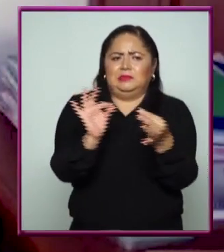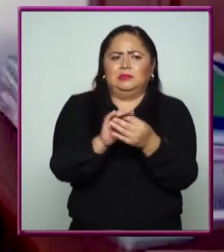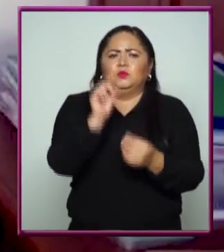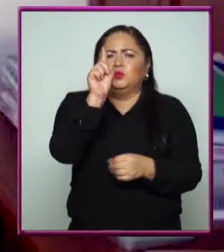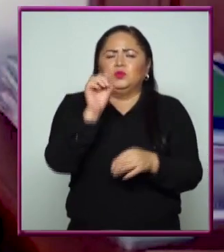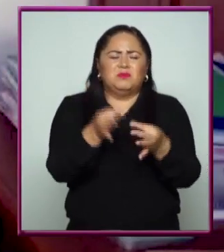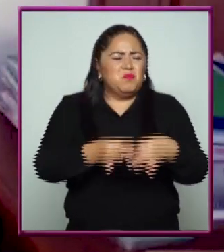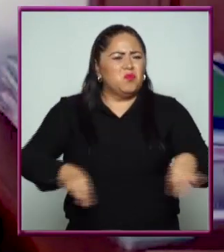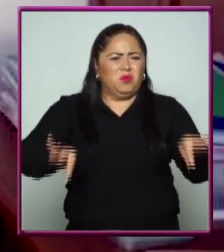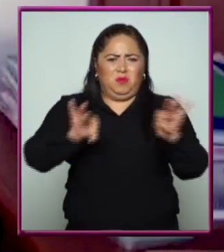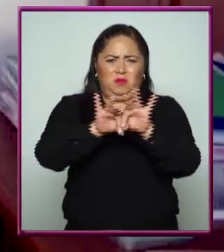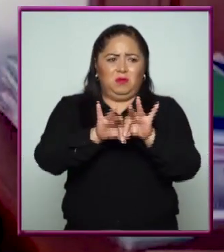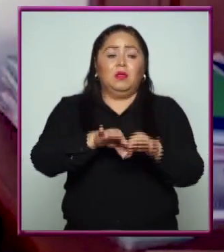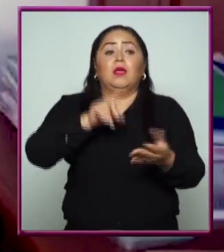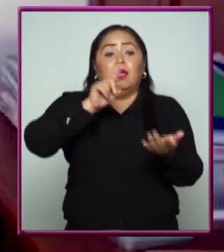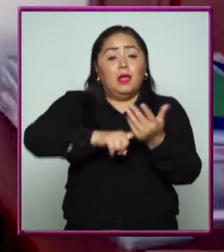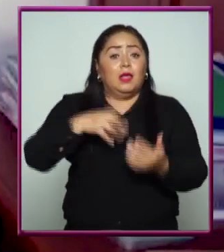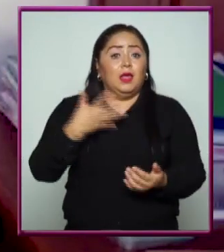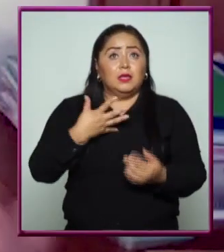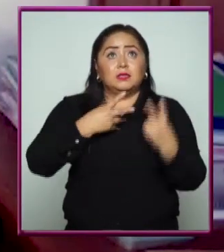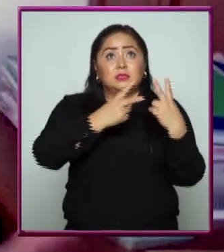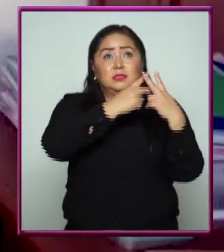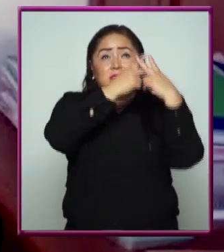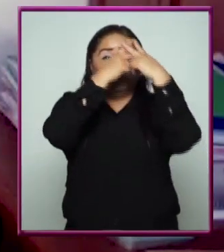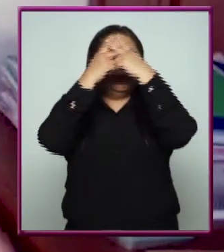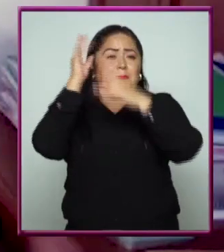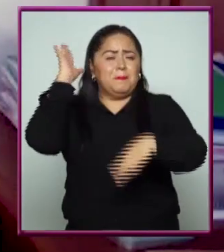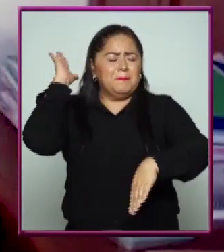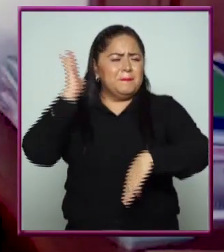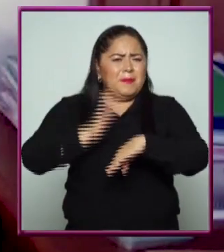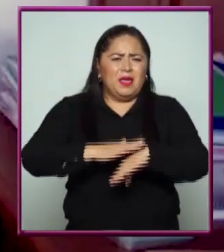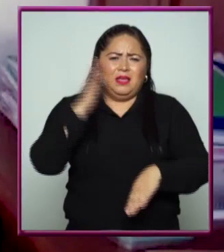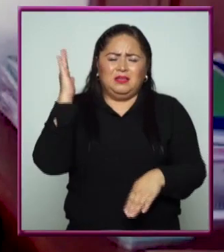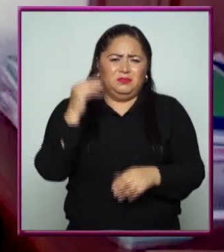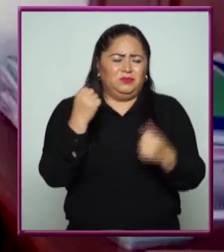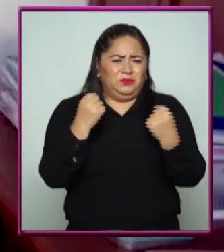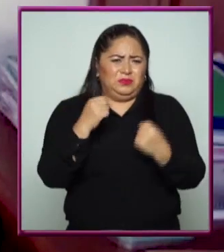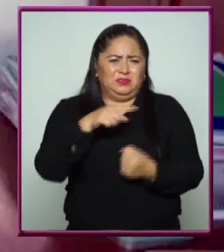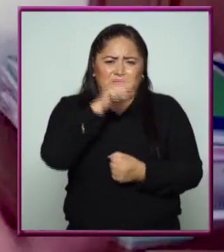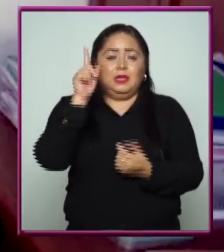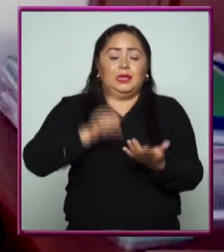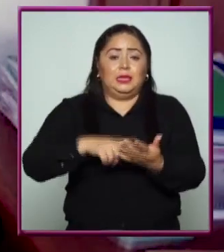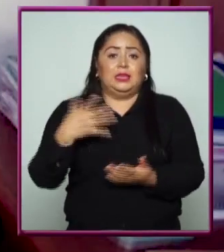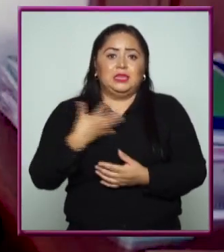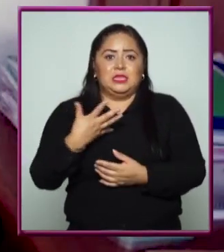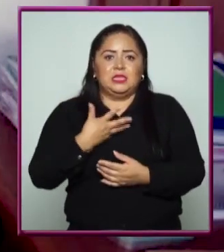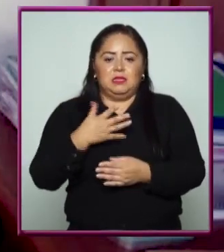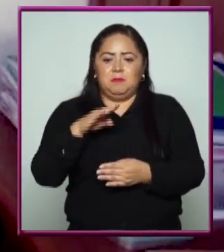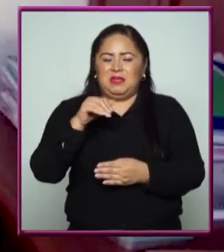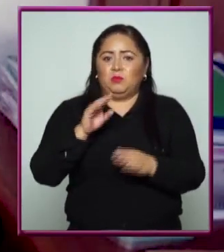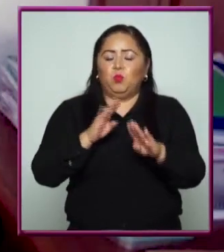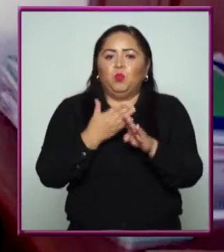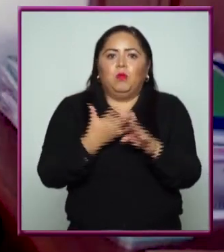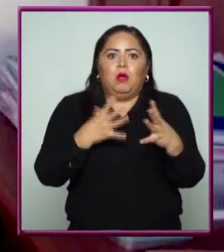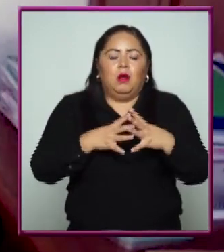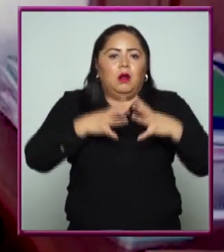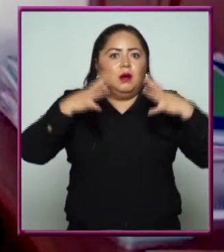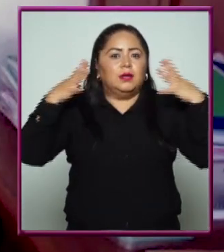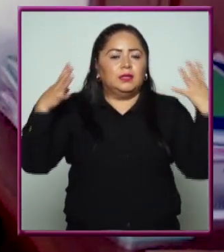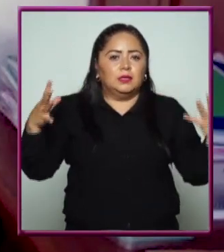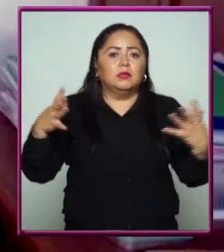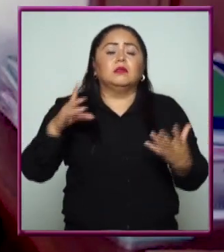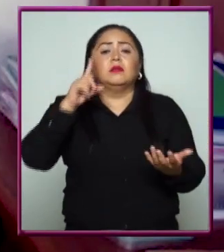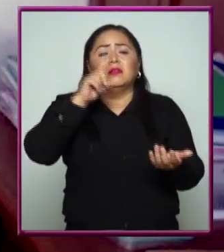algo muy importante. Hay estrellas, las más masivas sobre todo, que tienen masas muy grandes,